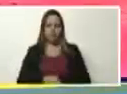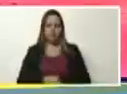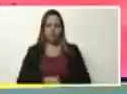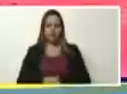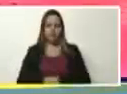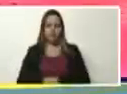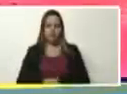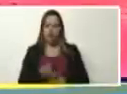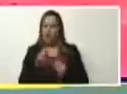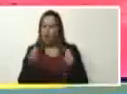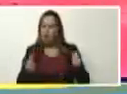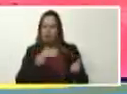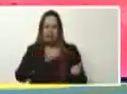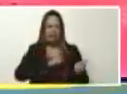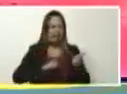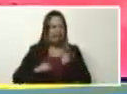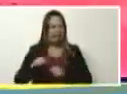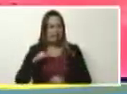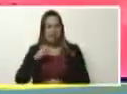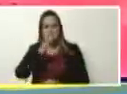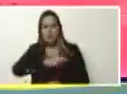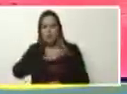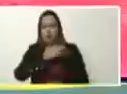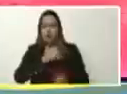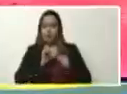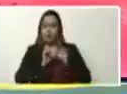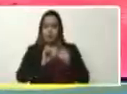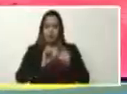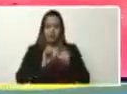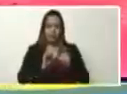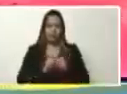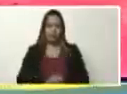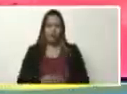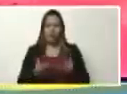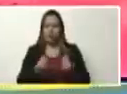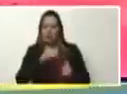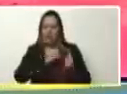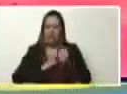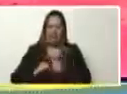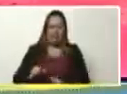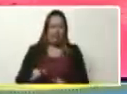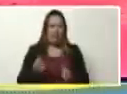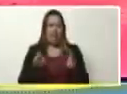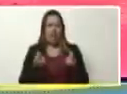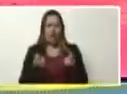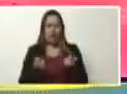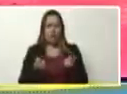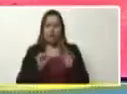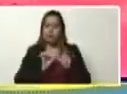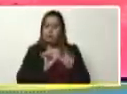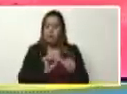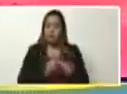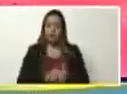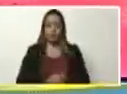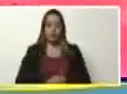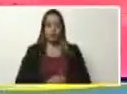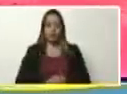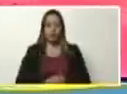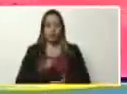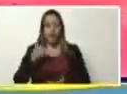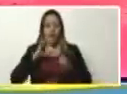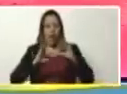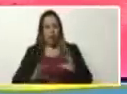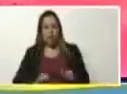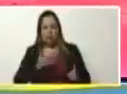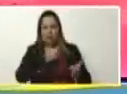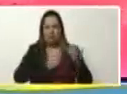Tenemos muchas heridas todavía sociales, tenemos muchas heridas económicas todavía, llevamos el cuerpo con